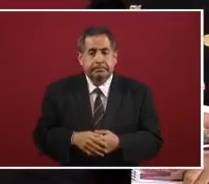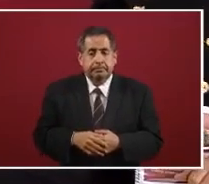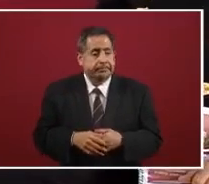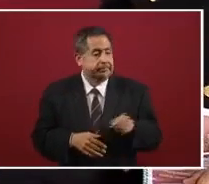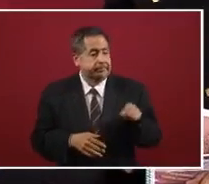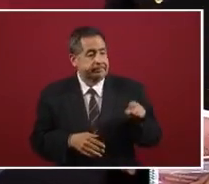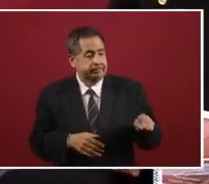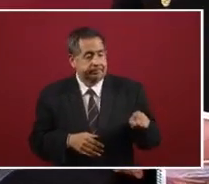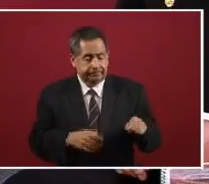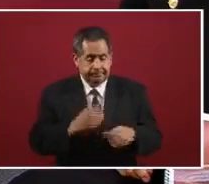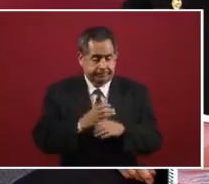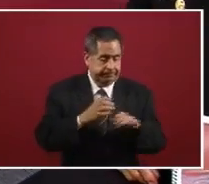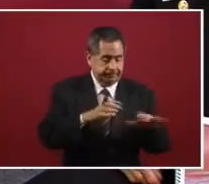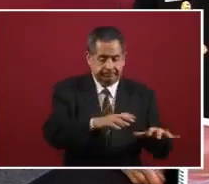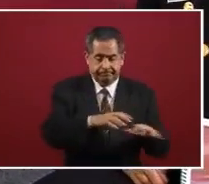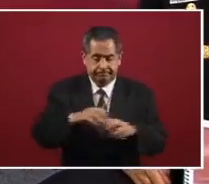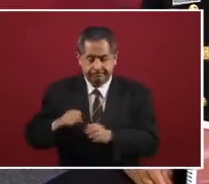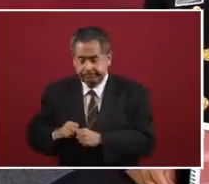esa retención del bien